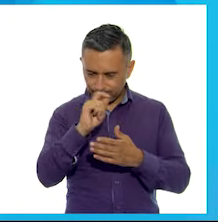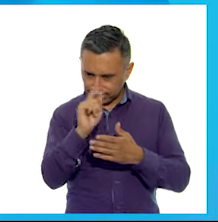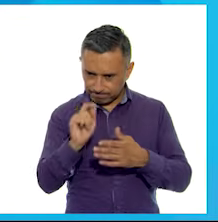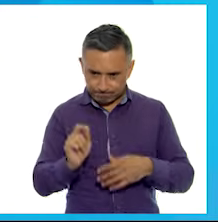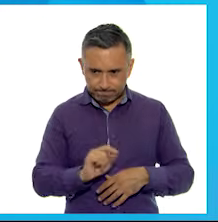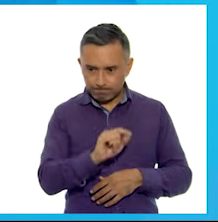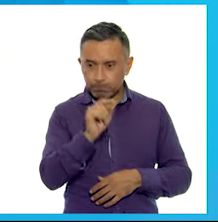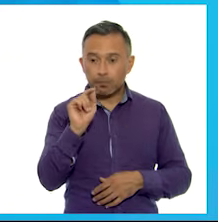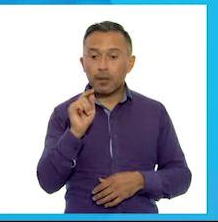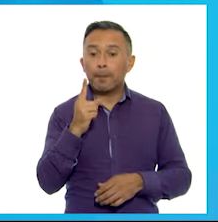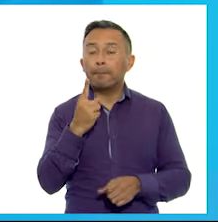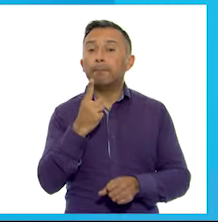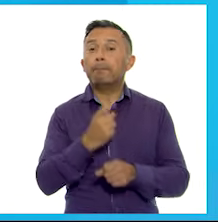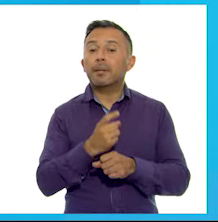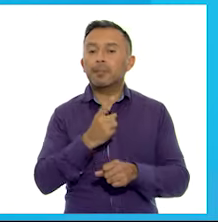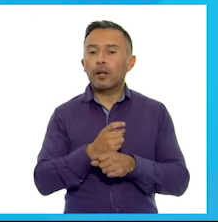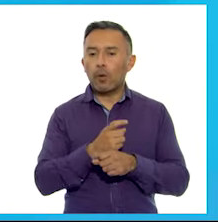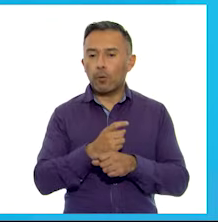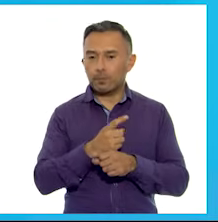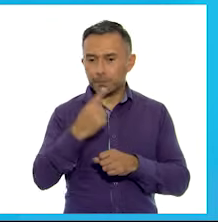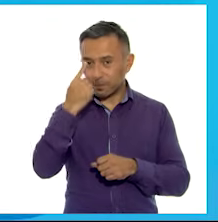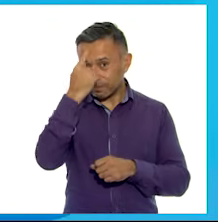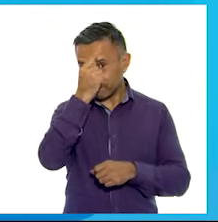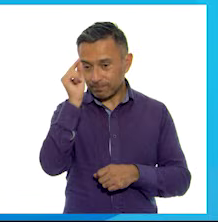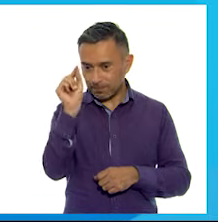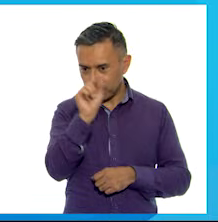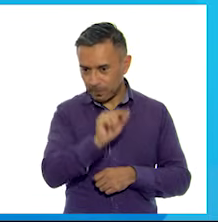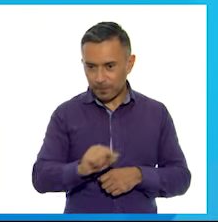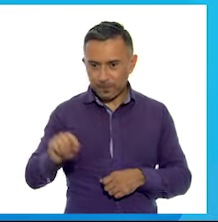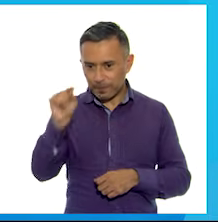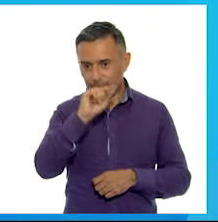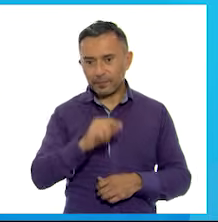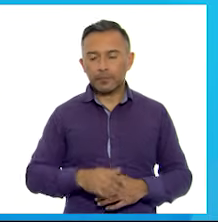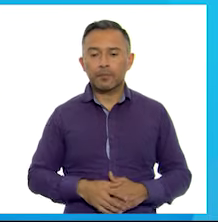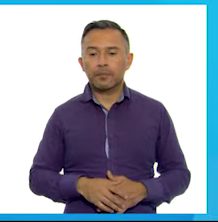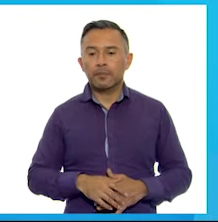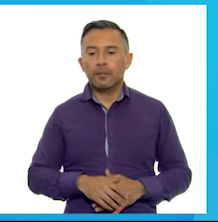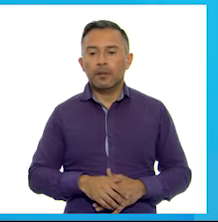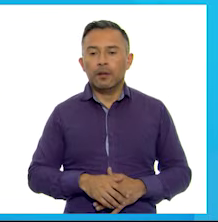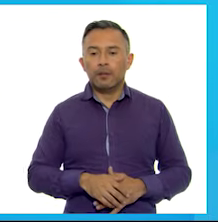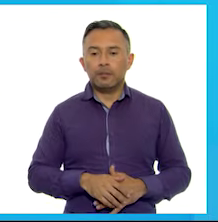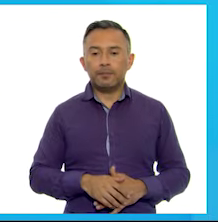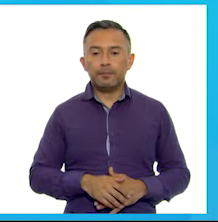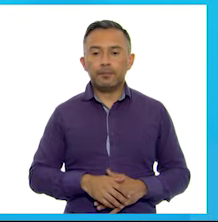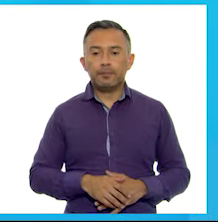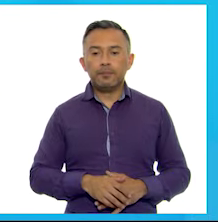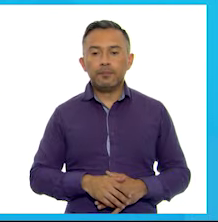primero un círculo.